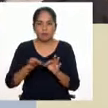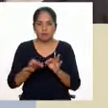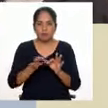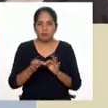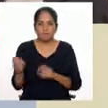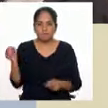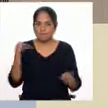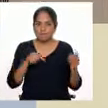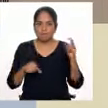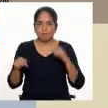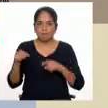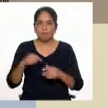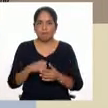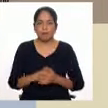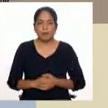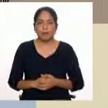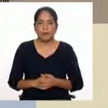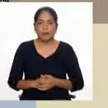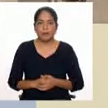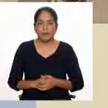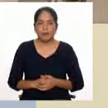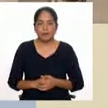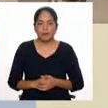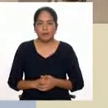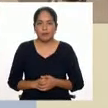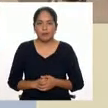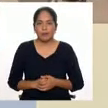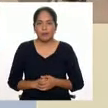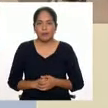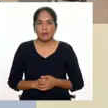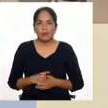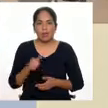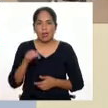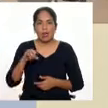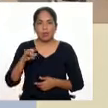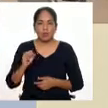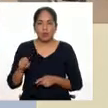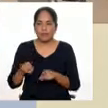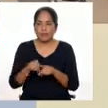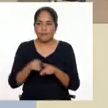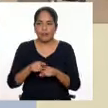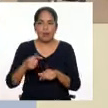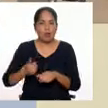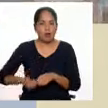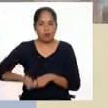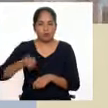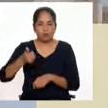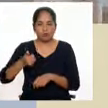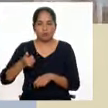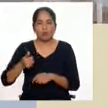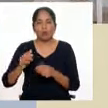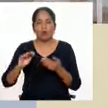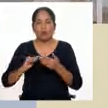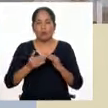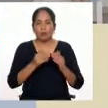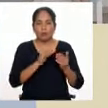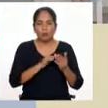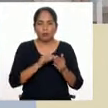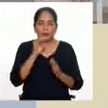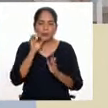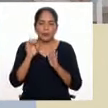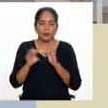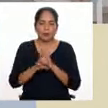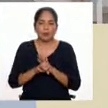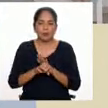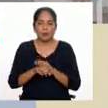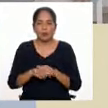Amazonía peruana. Hablamos de los APUs y autoridades de las comunidades, como por ejemplo